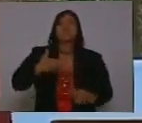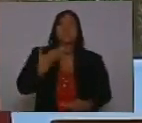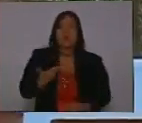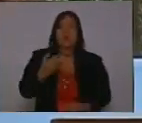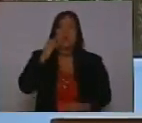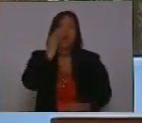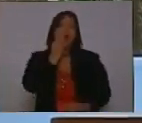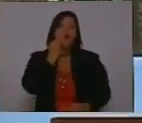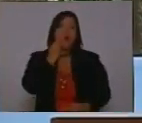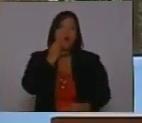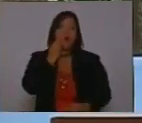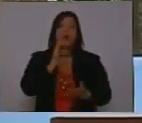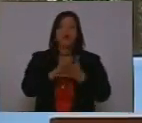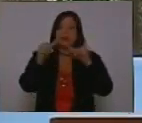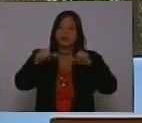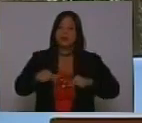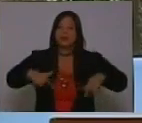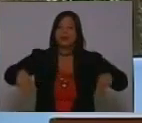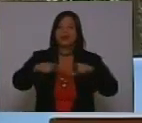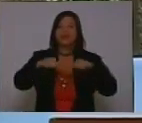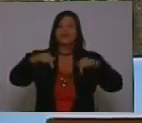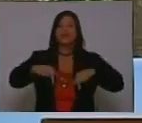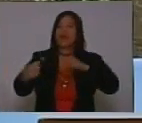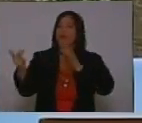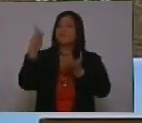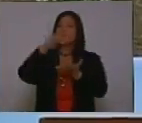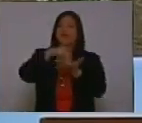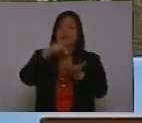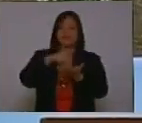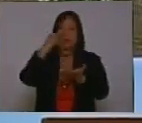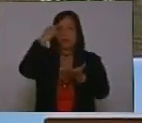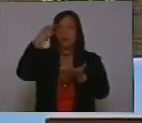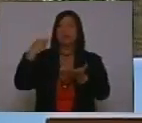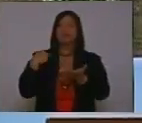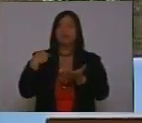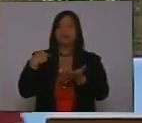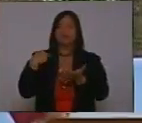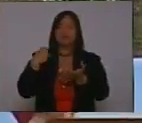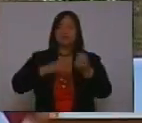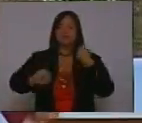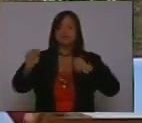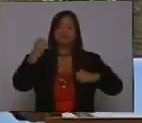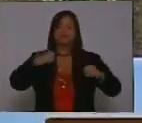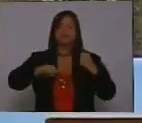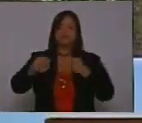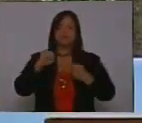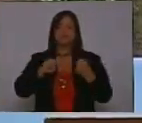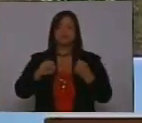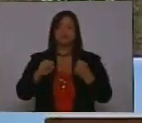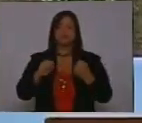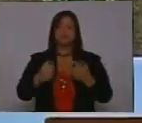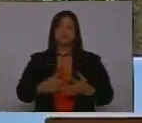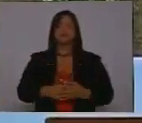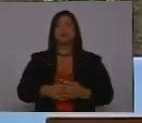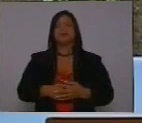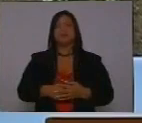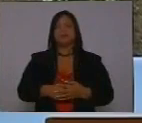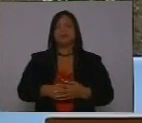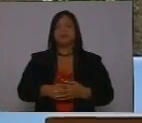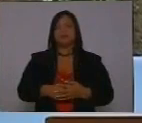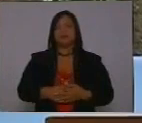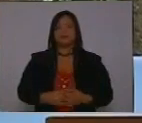los jóvenes estemos aquí participando activa y protagónicamente.